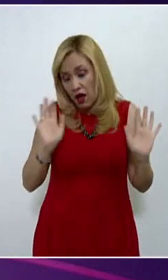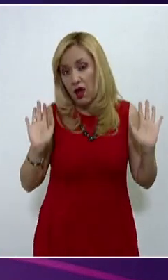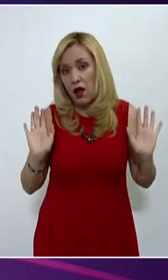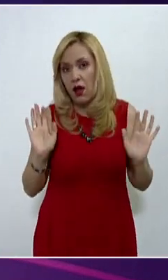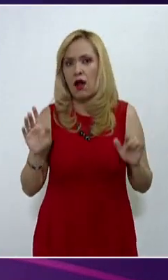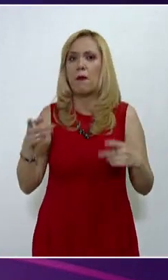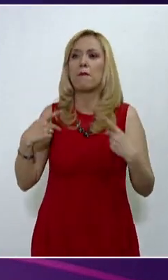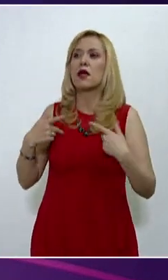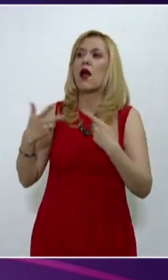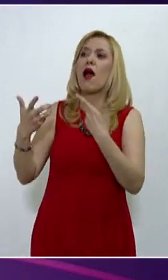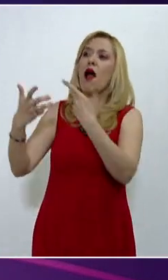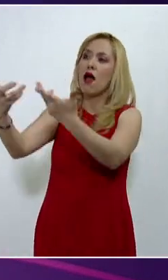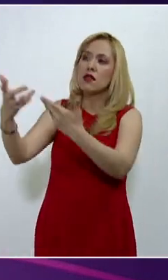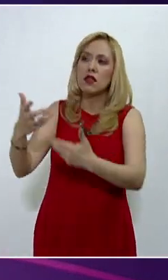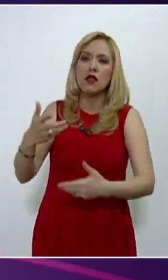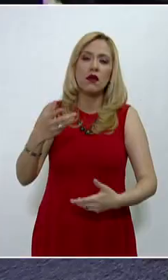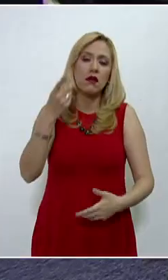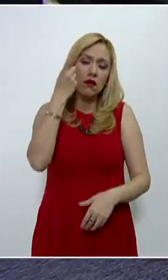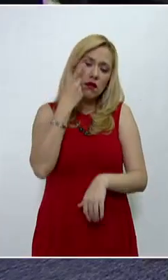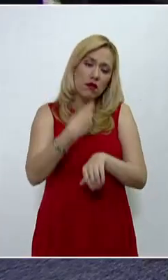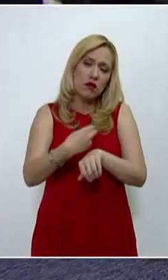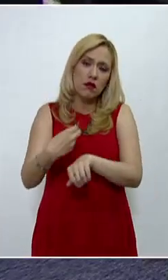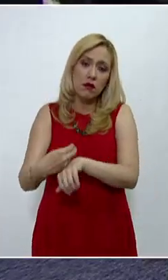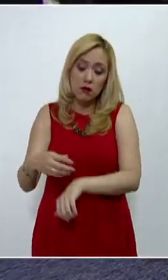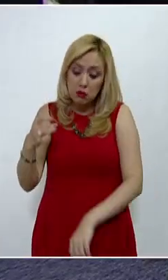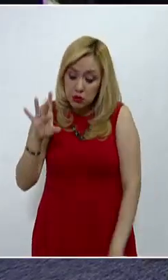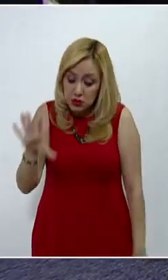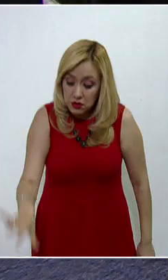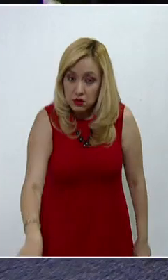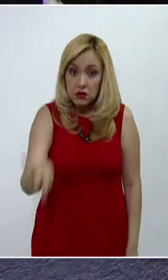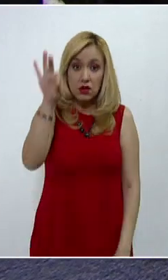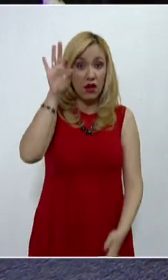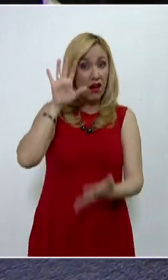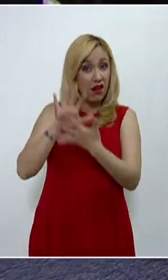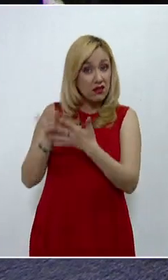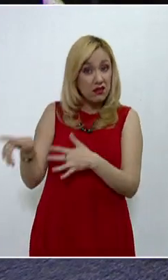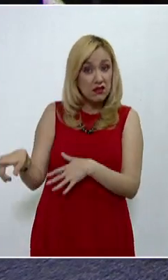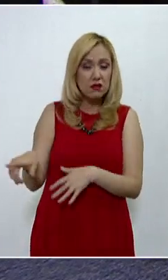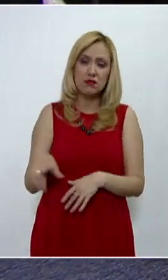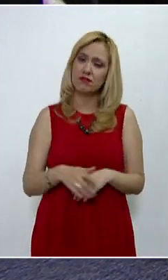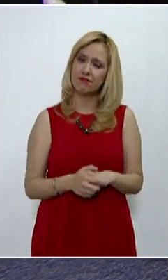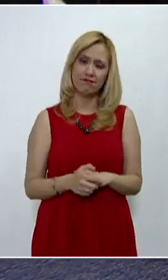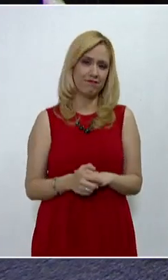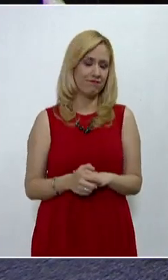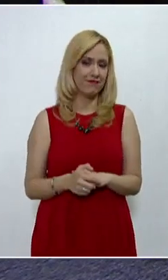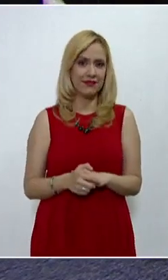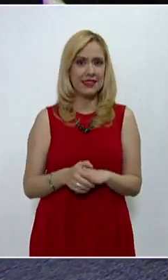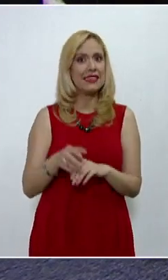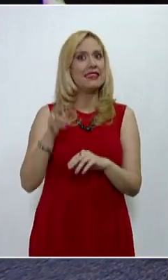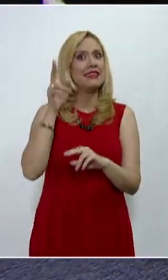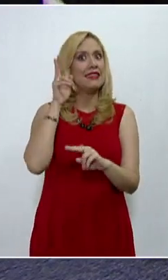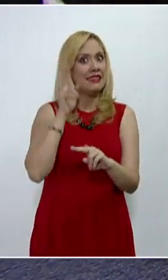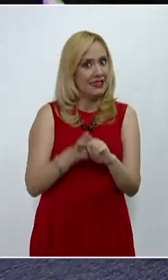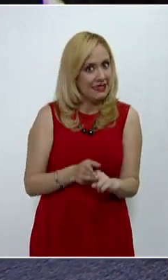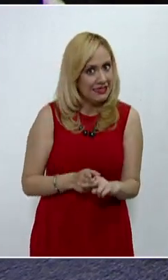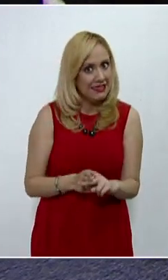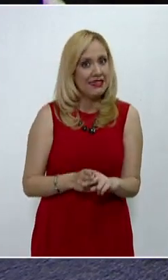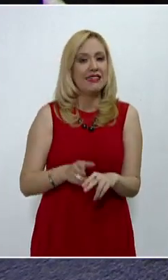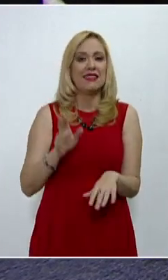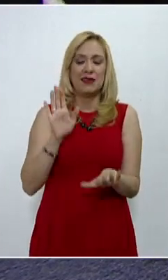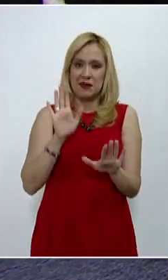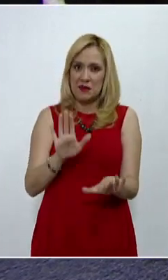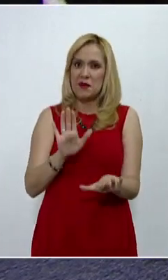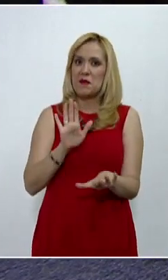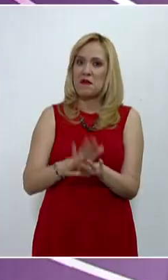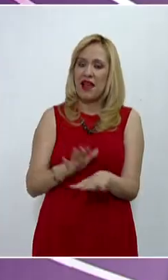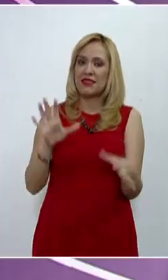encontró 2 balas en la calle, que es indigente, ¿tiene que estar en la cárcel? Me parece que no. Con esta idea cerramos este bloque. Volvemos para platicar sobre